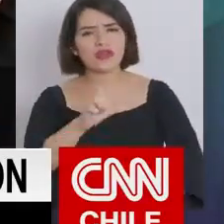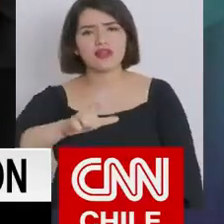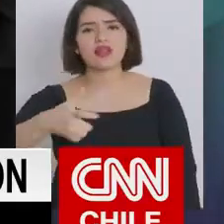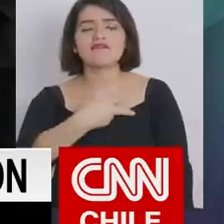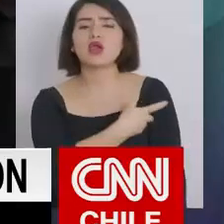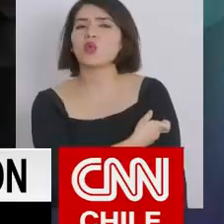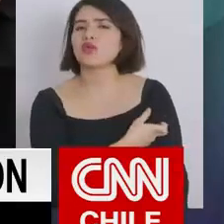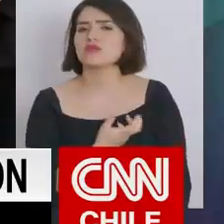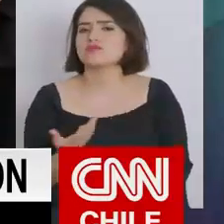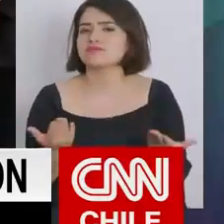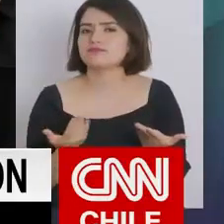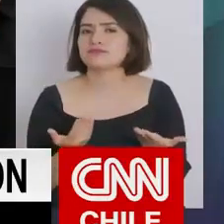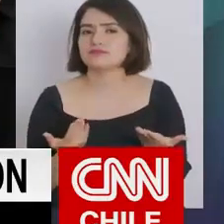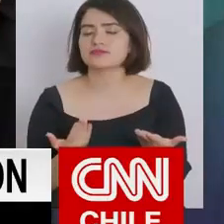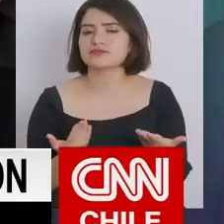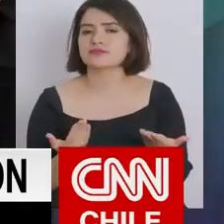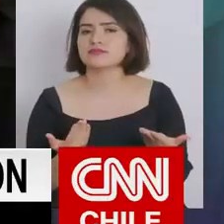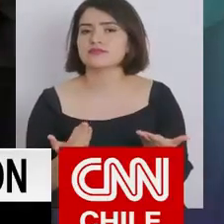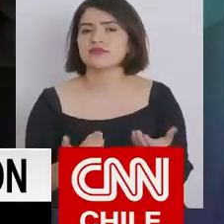función